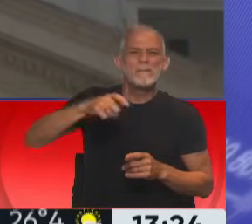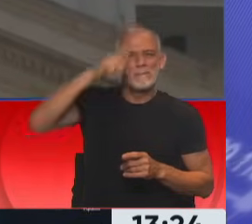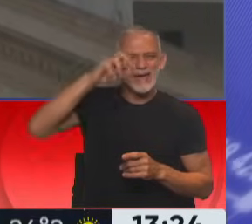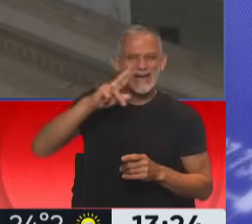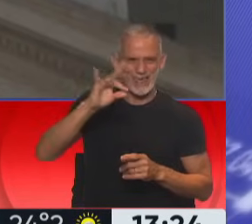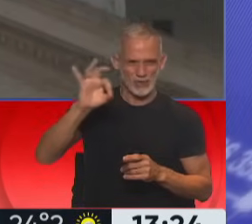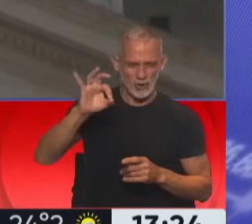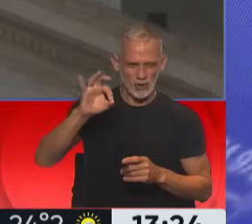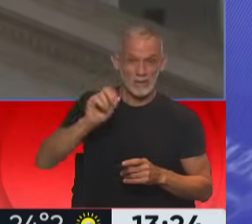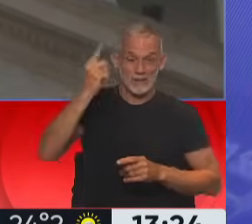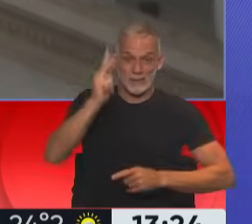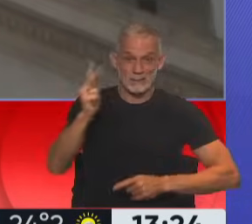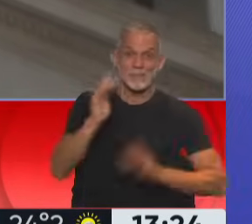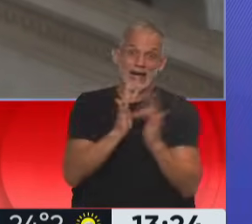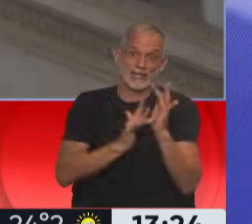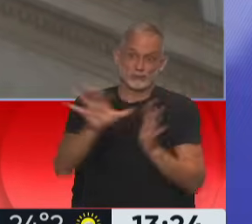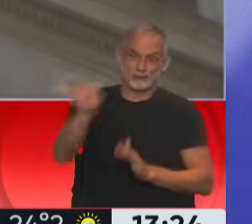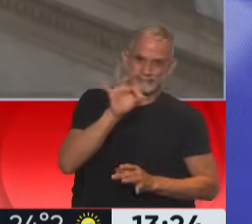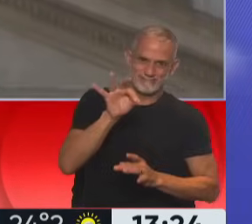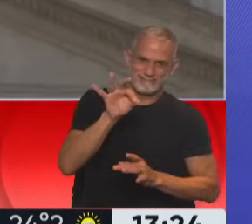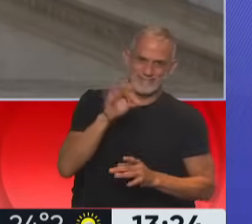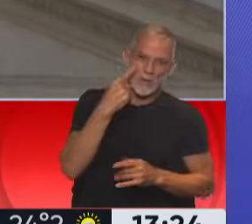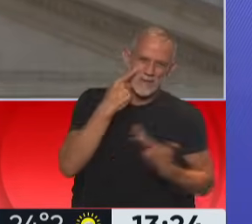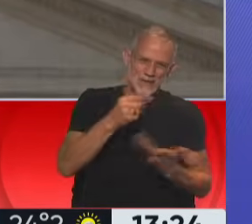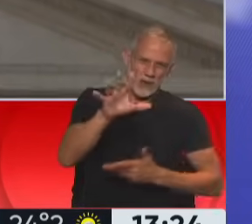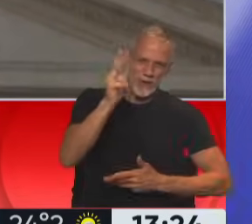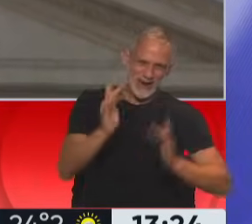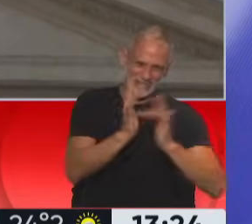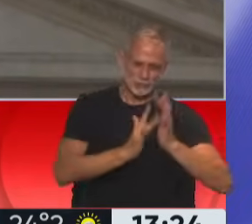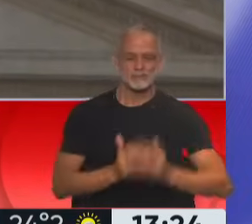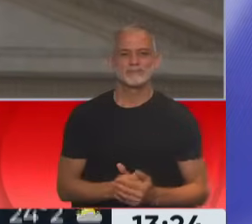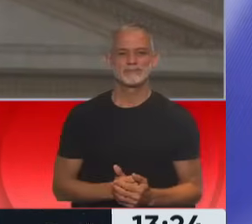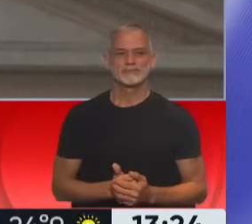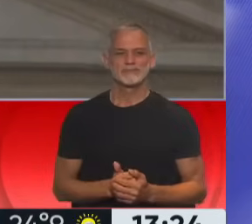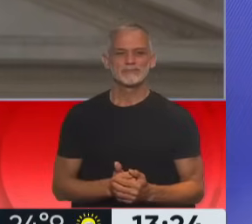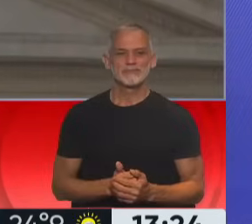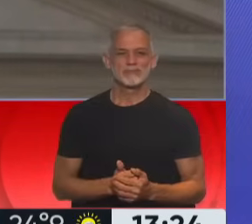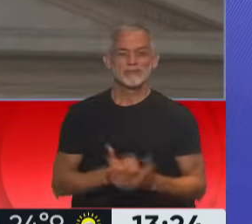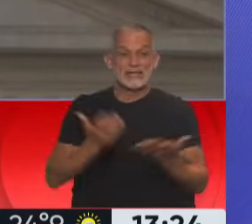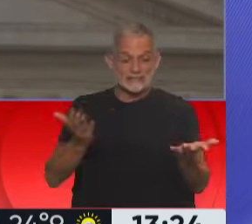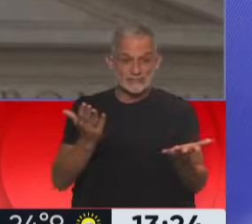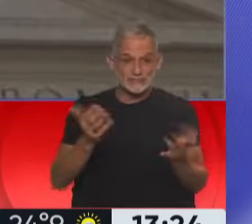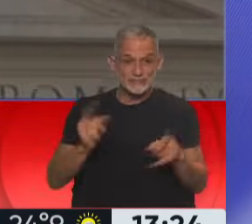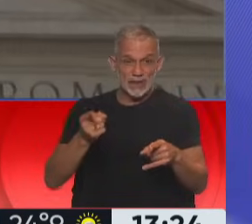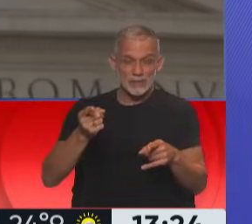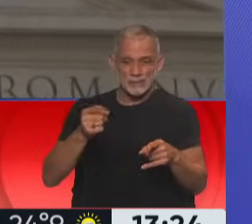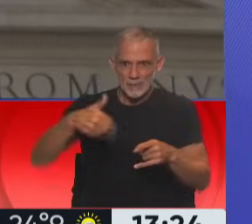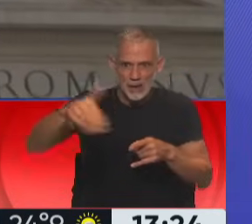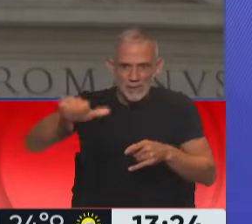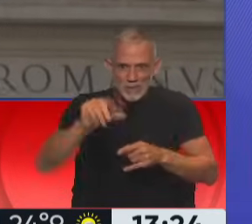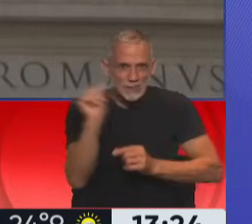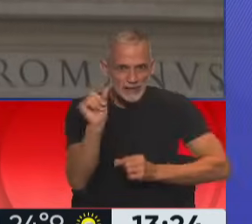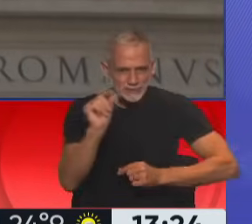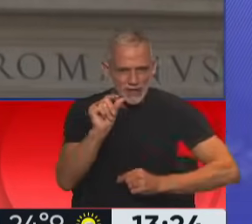Como designado por Jesucristo todavía en vida. Tengamos en cuenta que en instantes nada